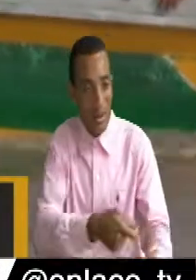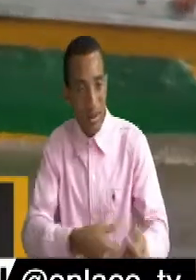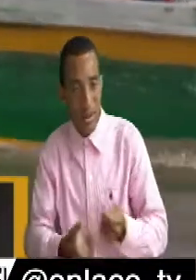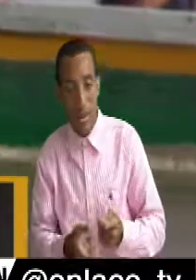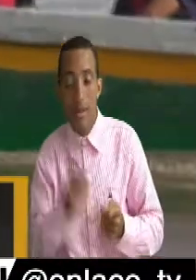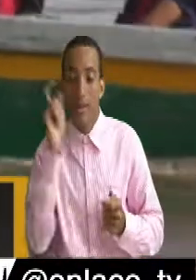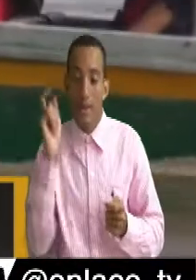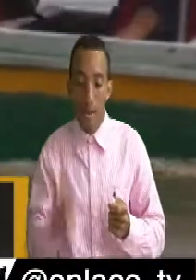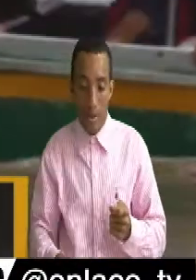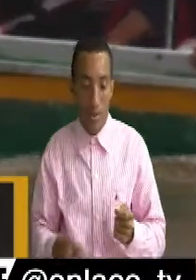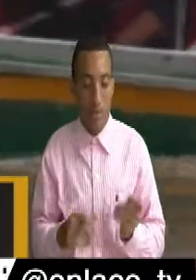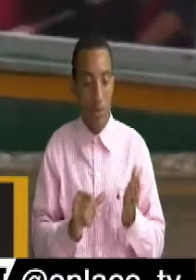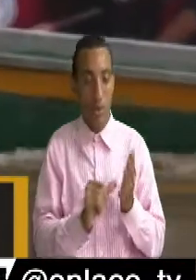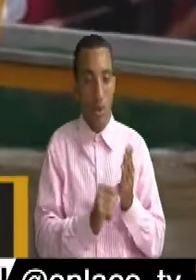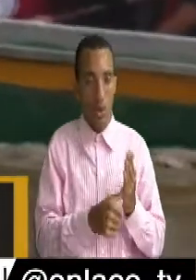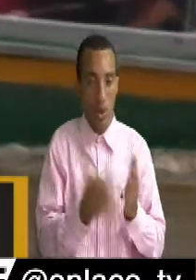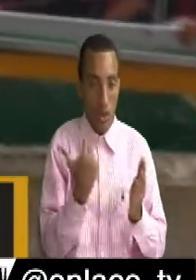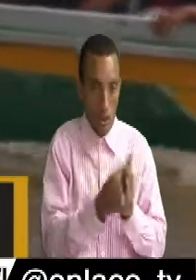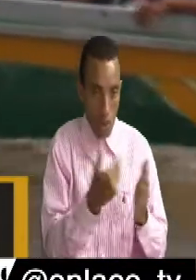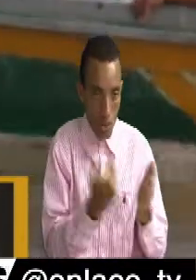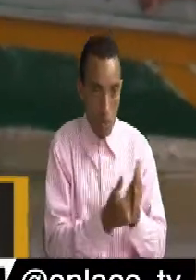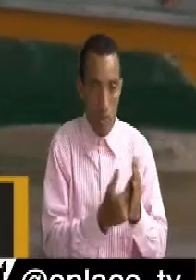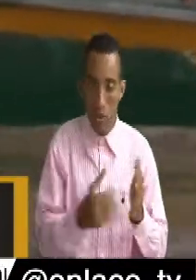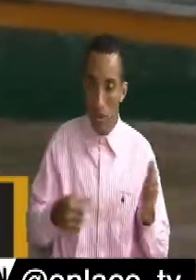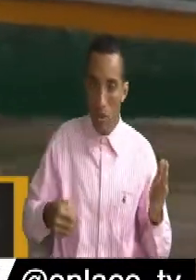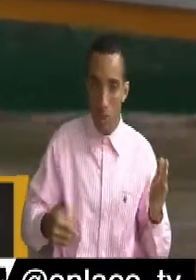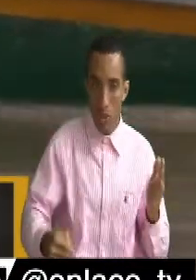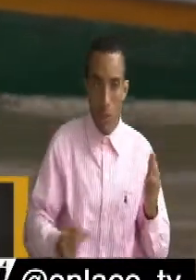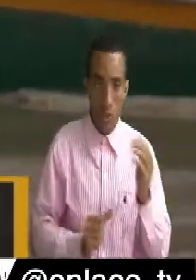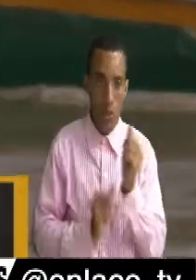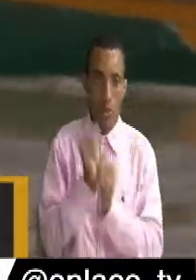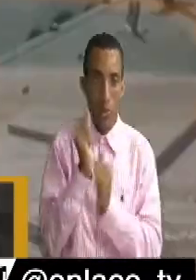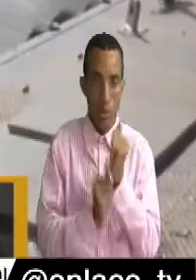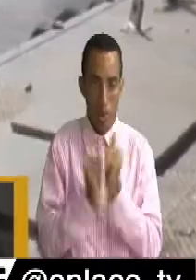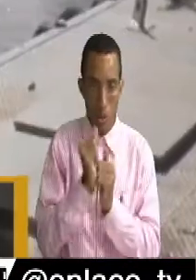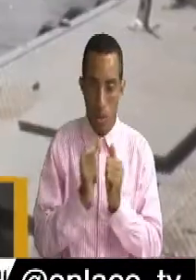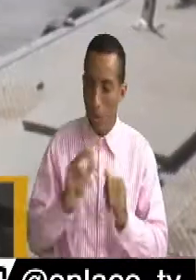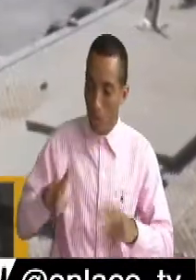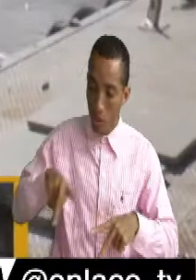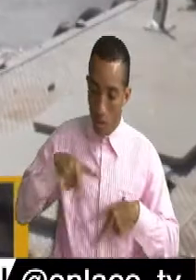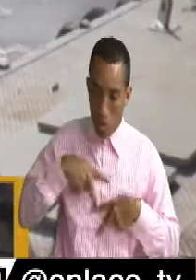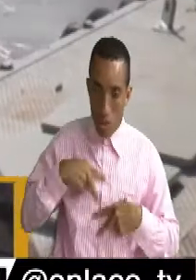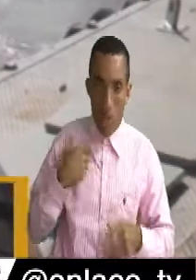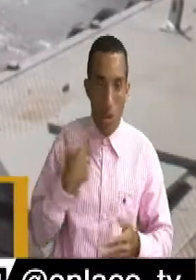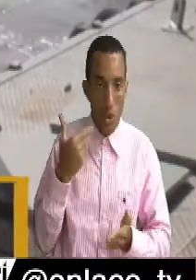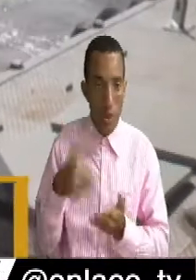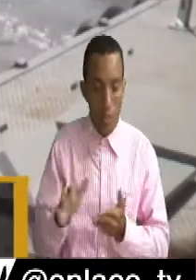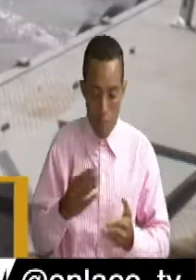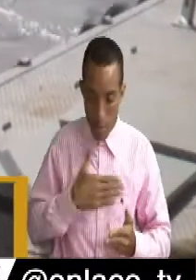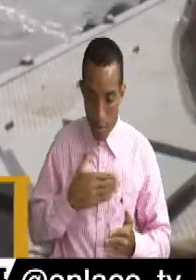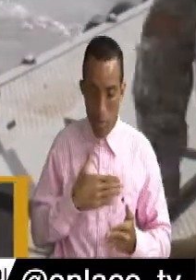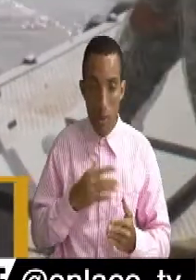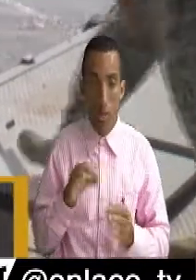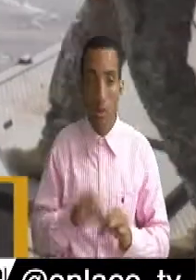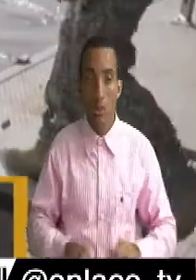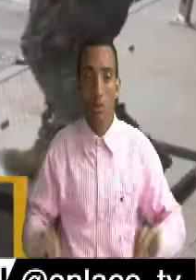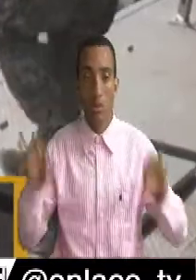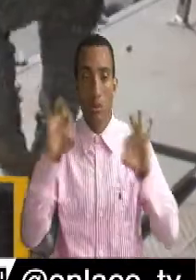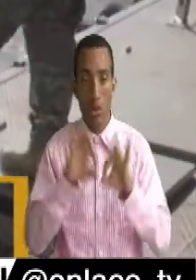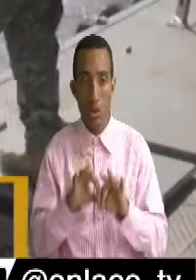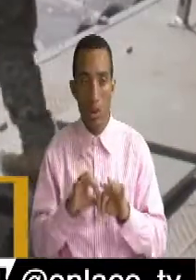sus documentos del motor, bien sea su tarjeta de propiedad y bien sea algún papel de importación de ese